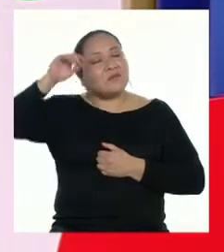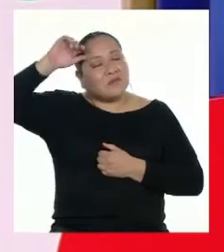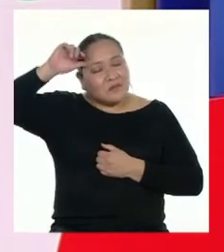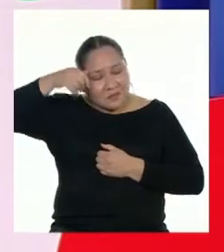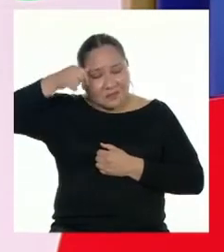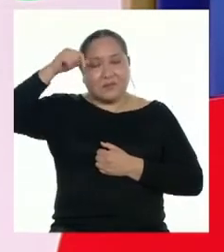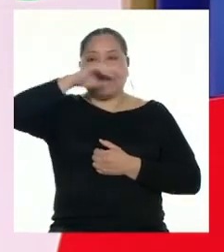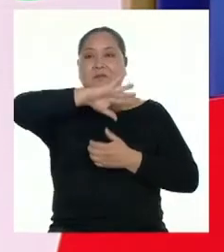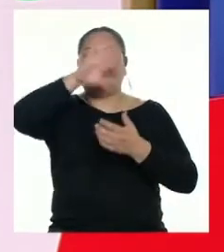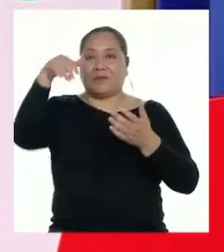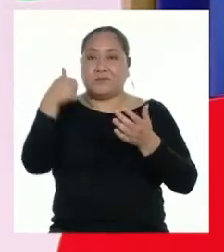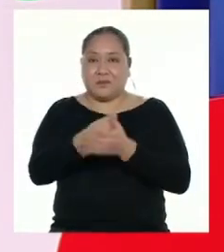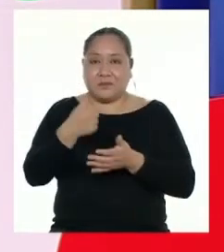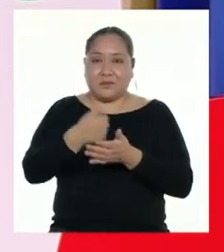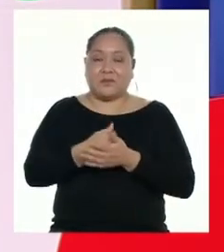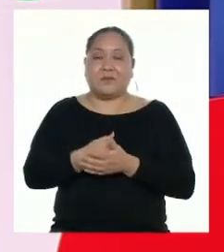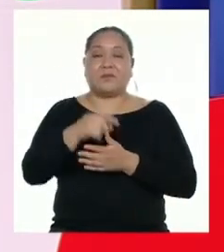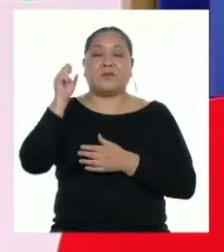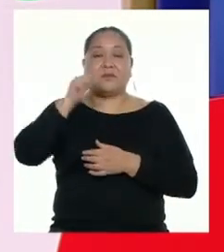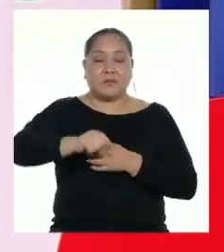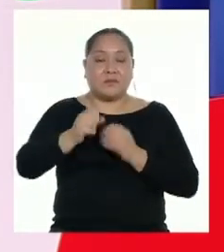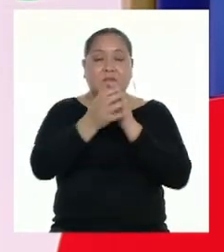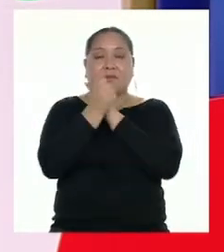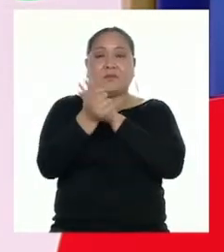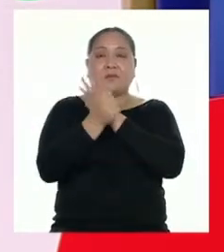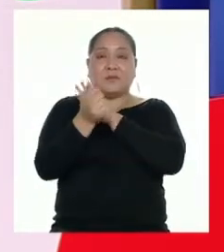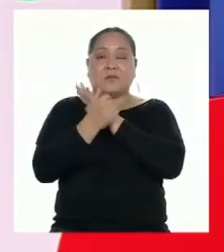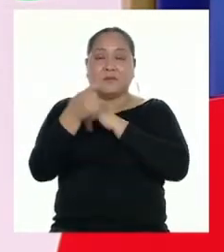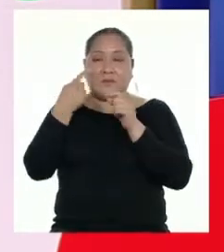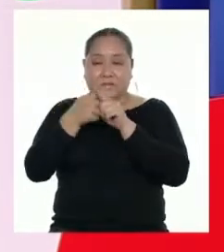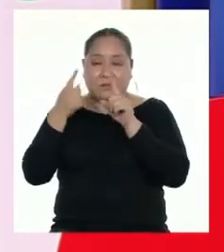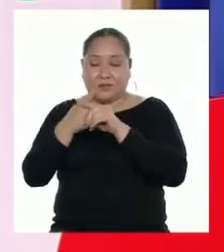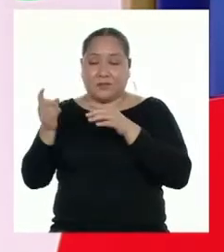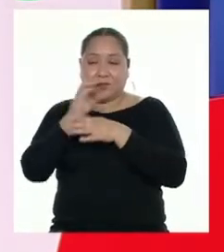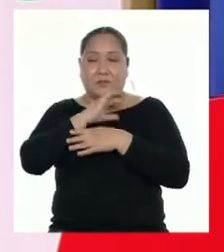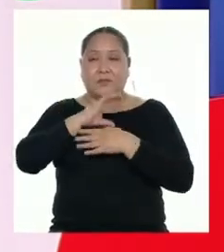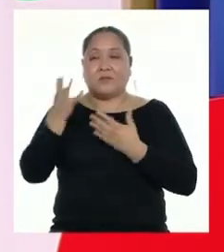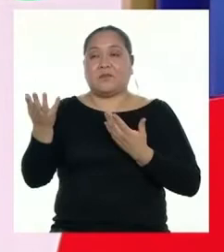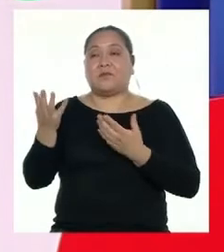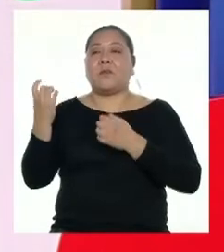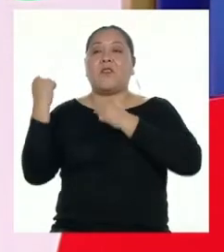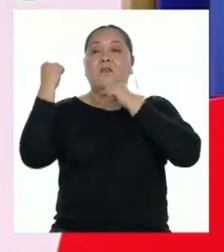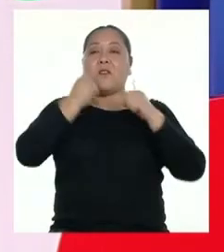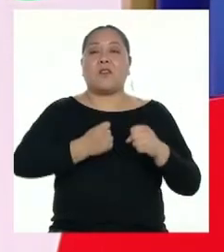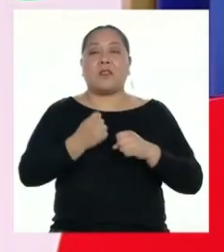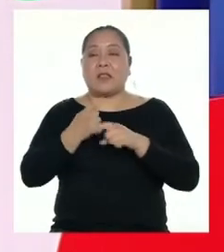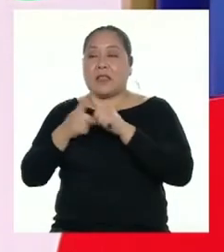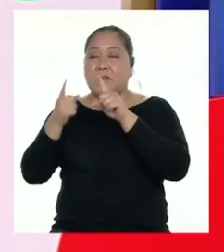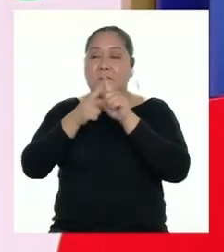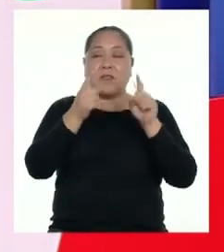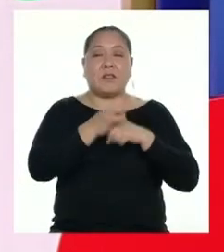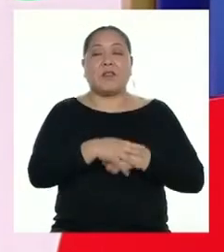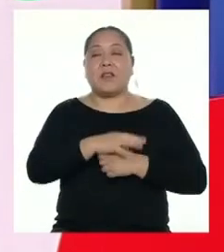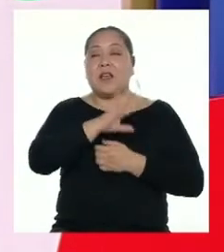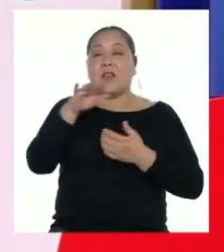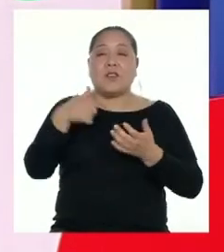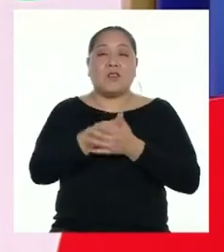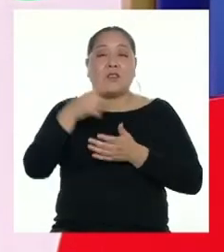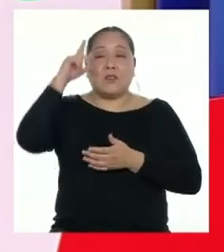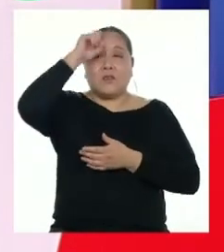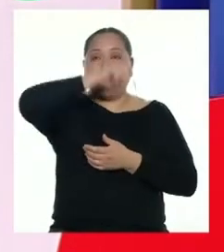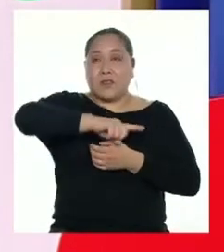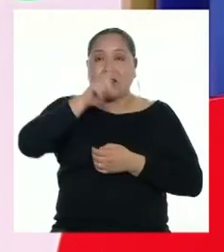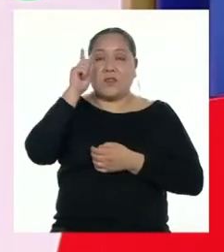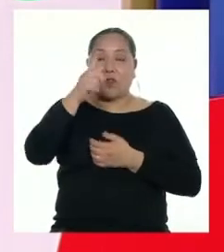Recuerden que todas y todos tenemos habilidades, potencialidades, fortalezas distintas y a todos nos cuesta más algo. Y eso